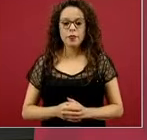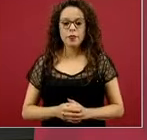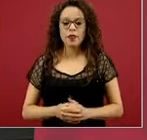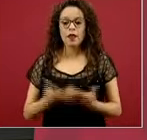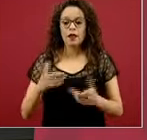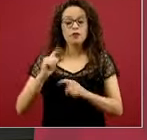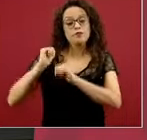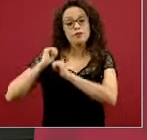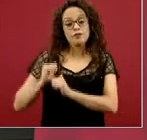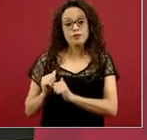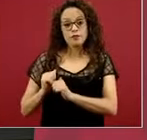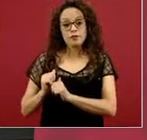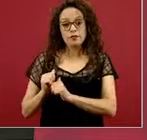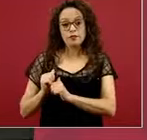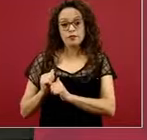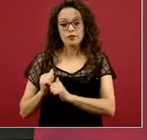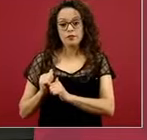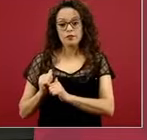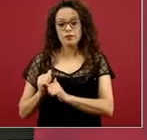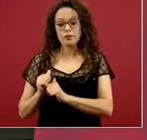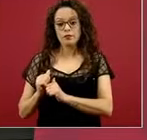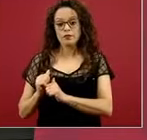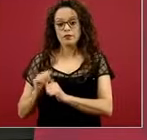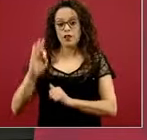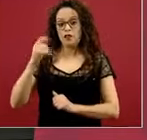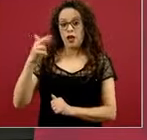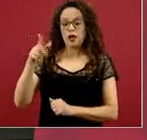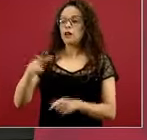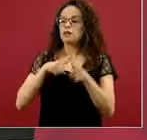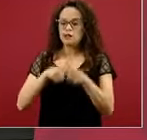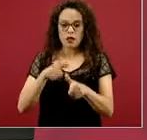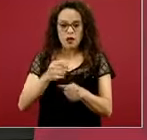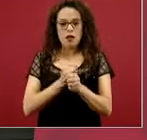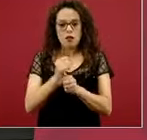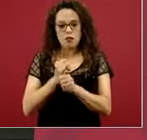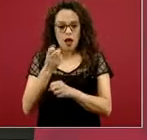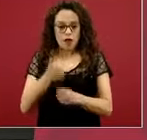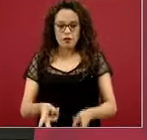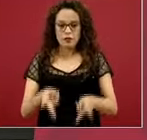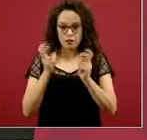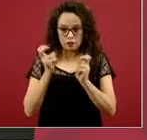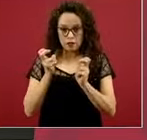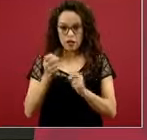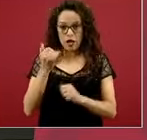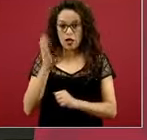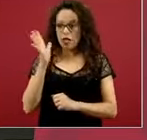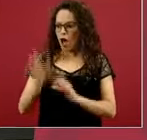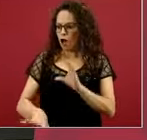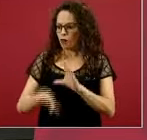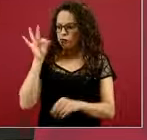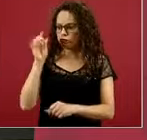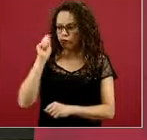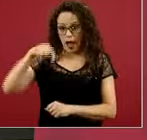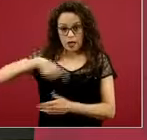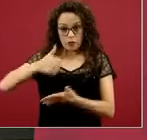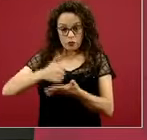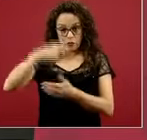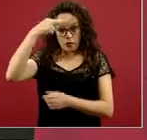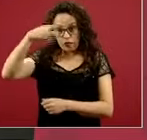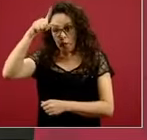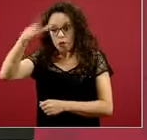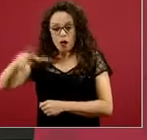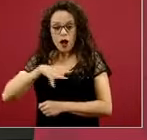autoridades de la Procuración de Justicia están en investigación del robo y del hallazgo que se hizo en la Ciudad de México,